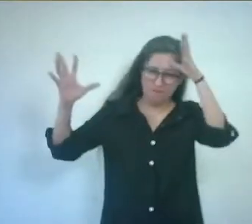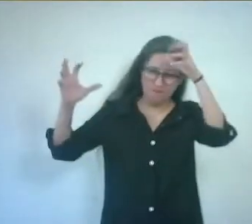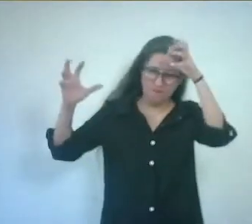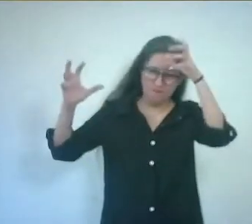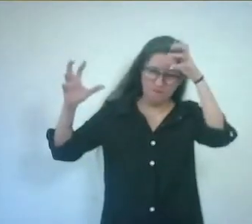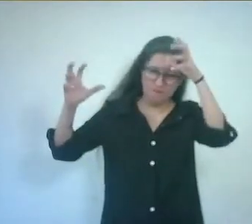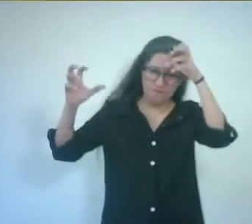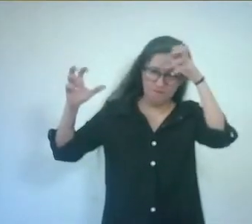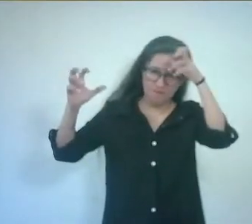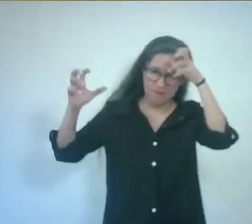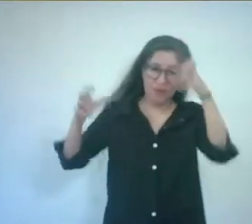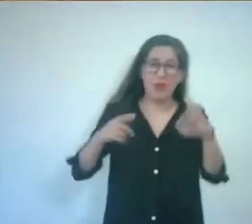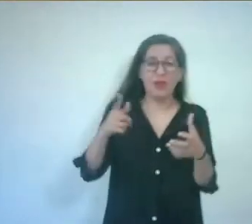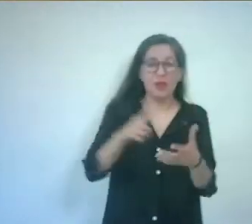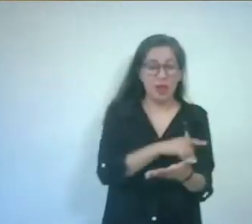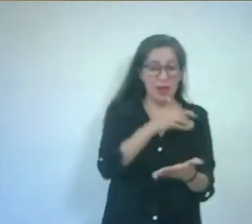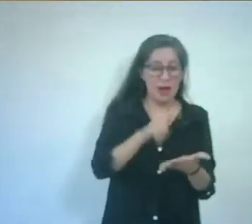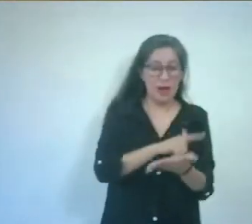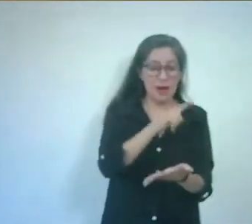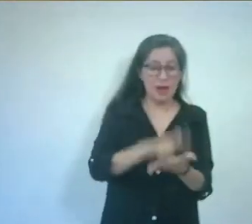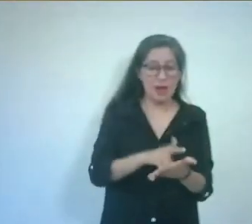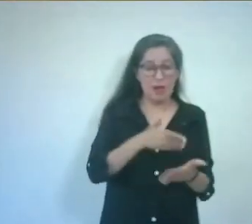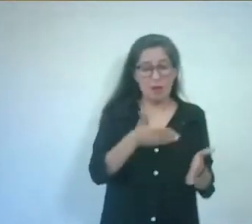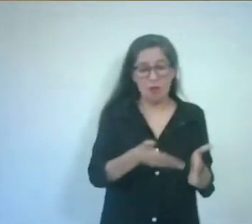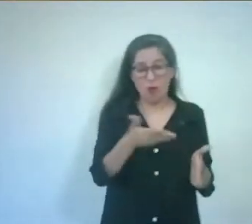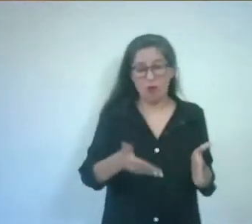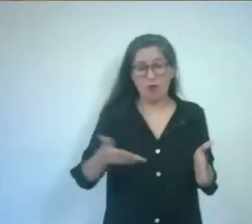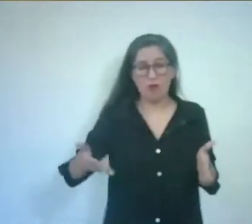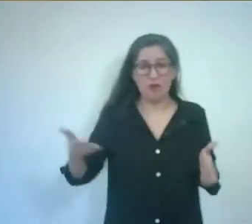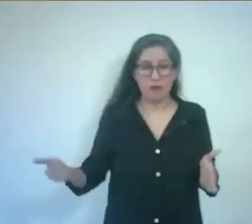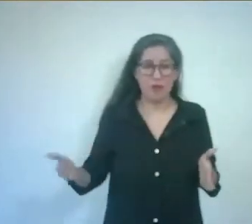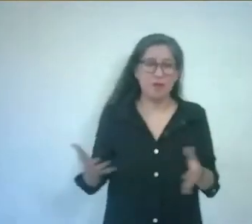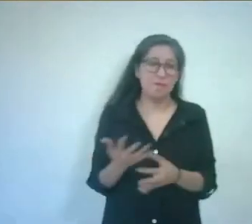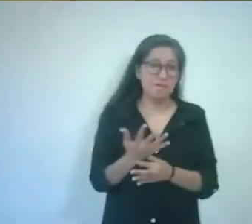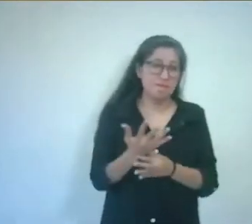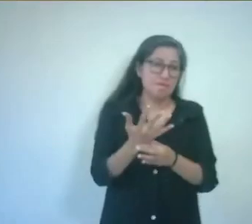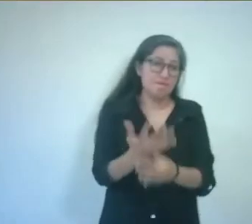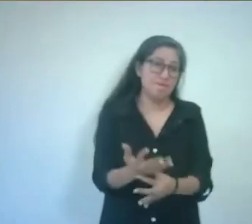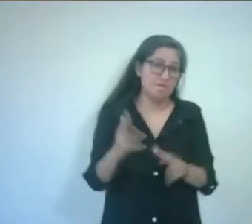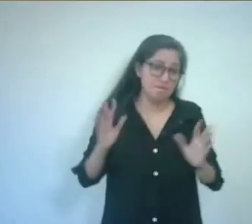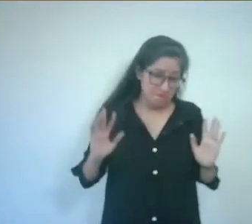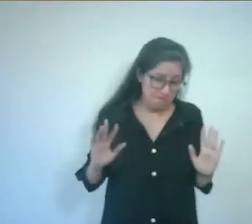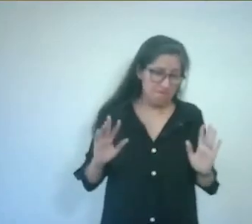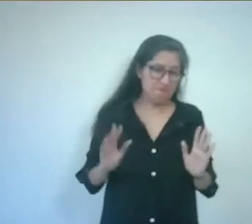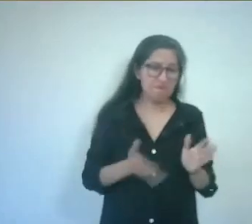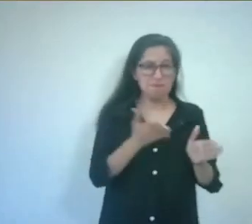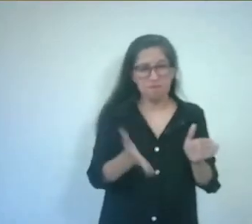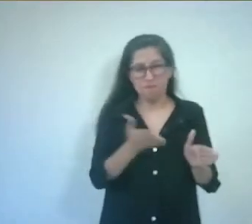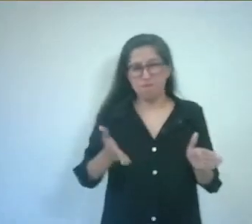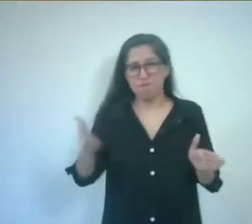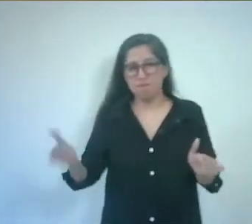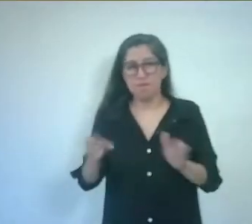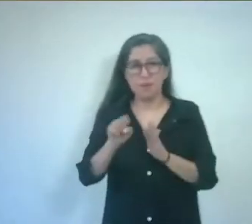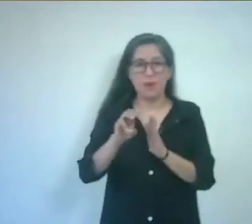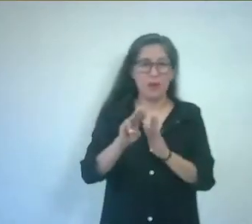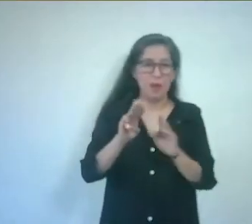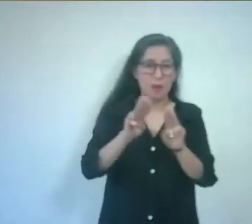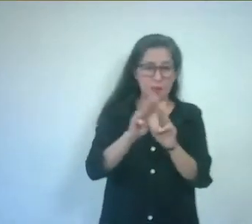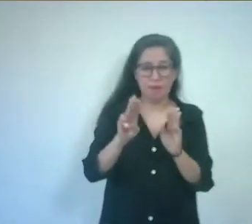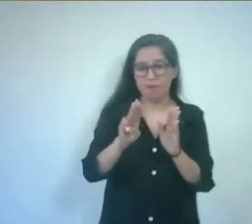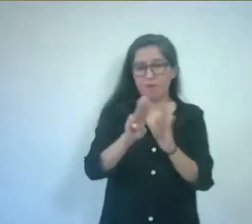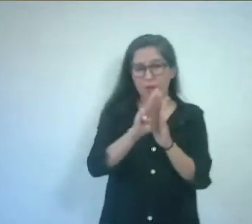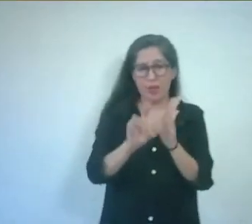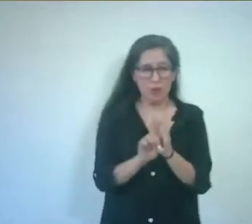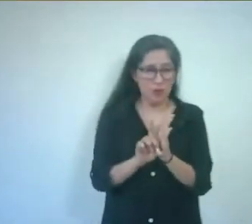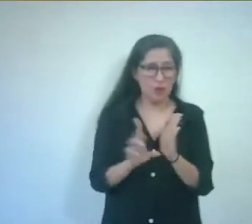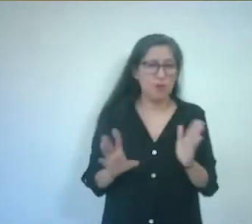Ya los procesos legales que se judicialicen, pues tendrán su proceso y tendrán su método. Pero ante nada,